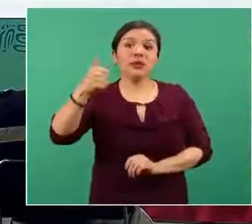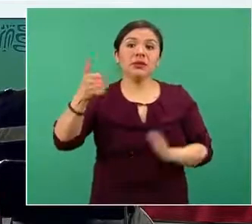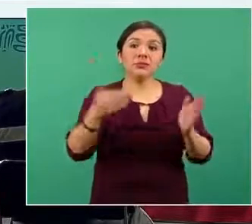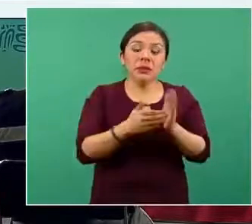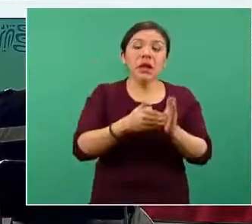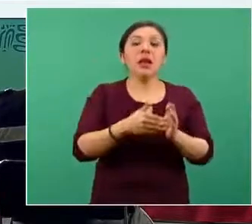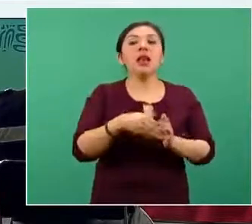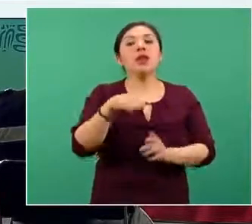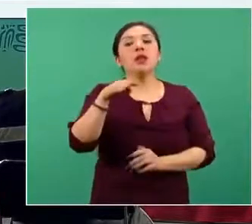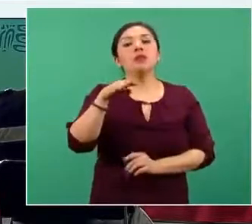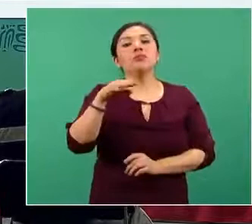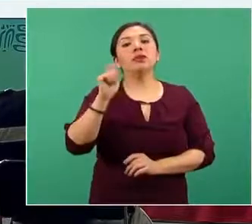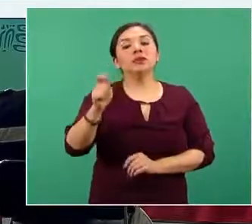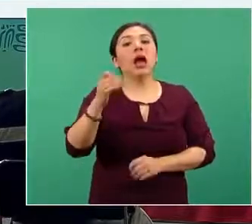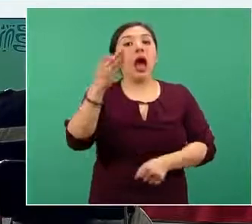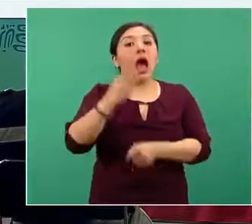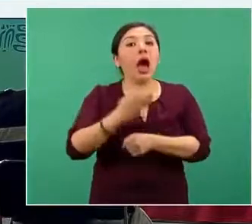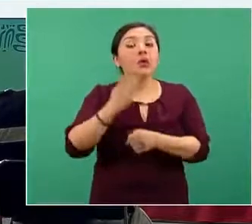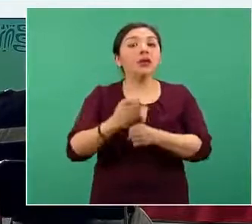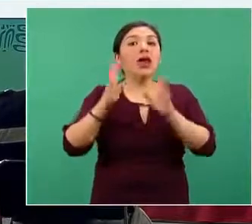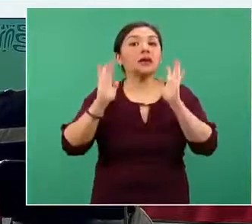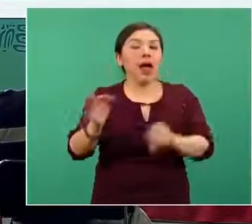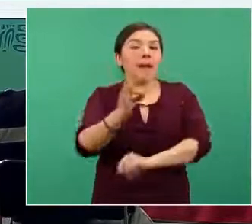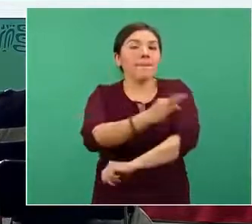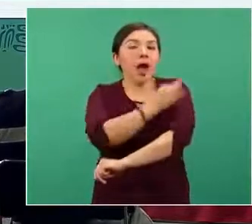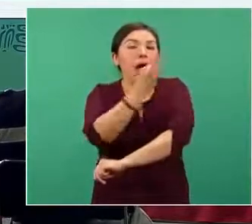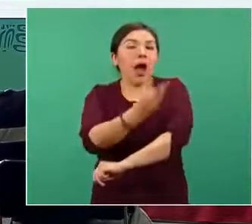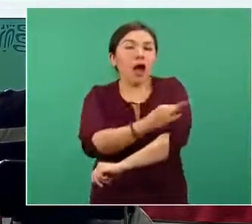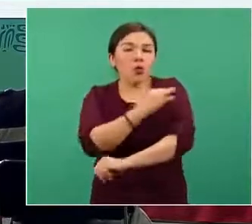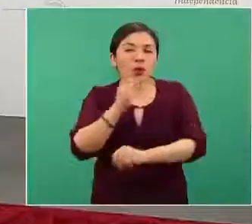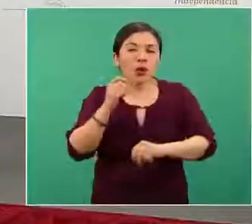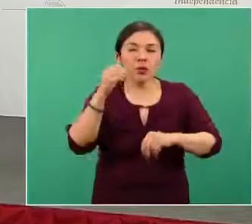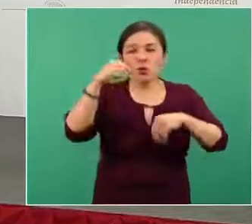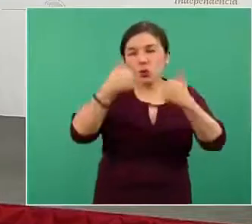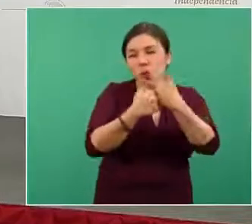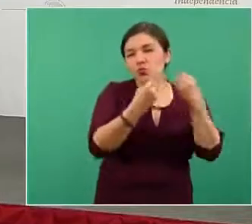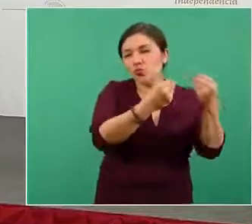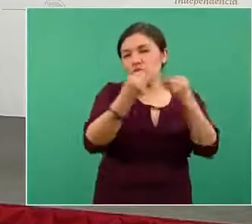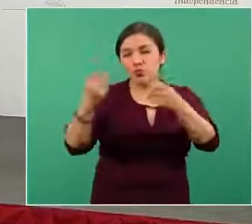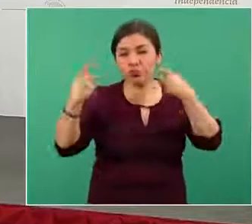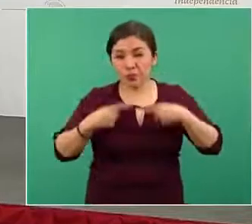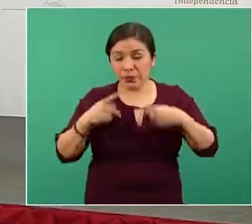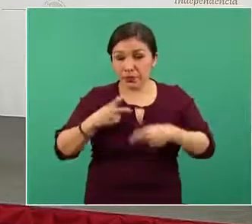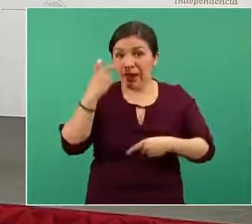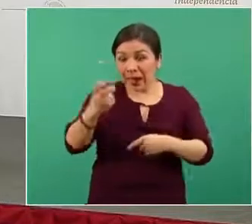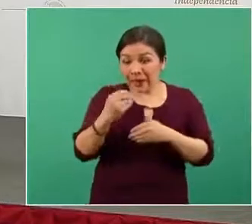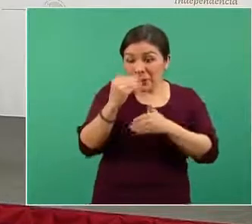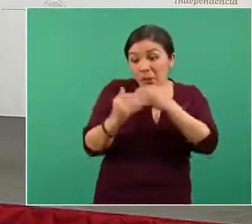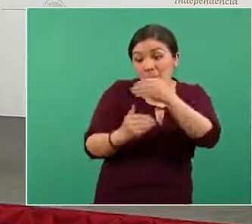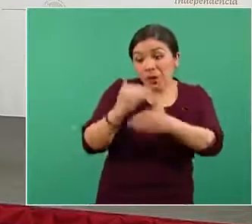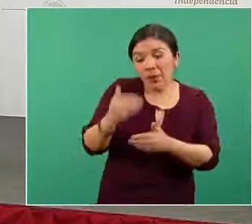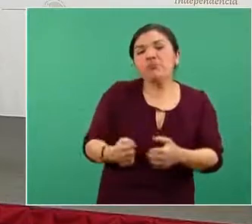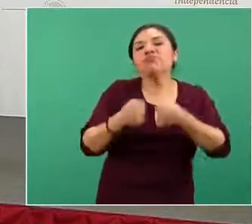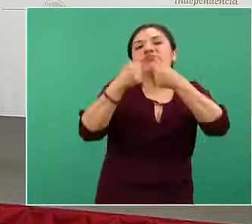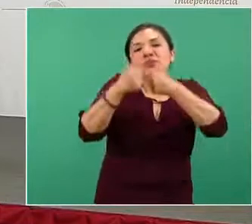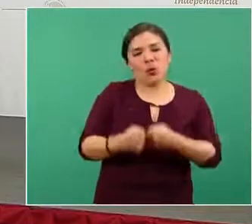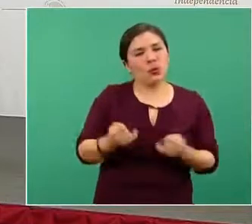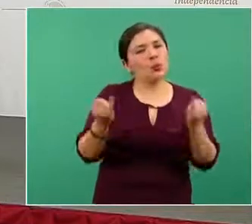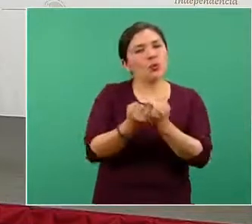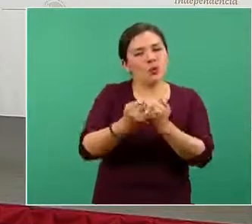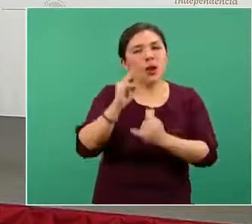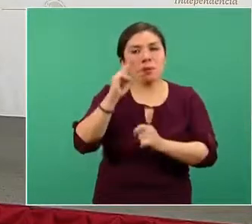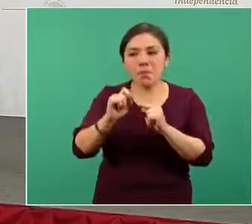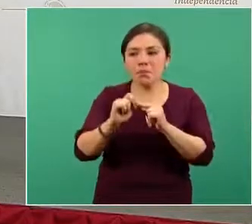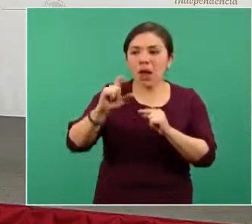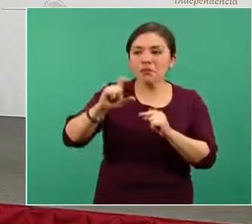5.926.000 dosis que hasta el momento ya se han aplicado, y este porcentaje de avance de seguro también lo vamos a ver